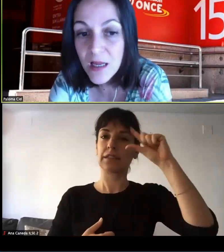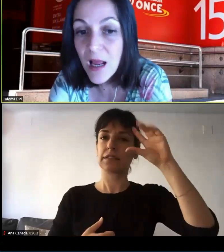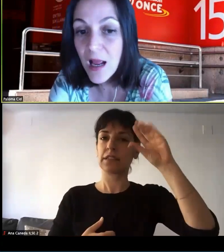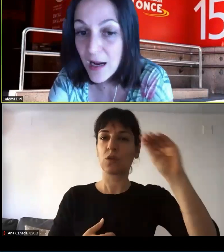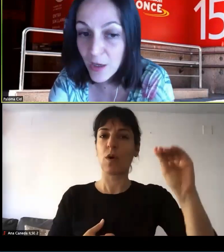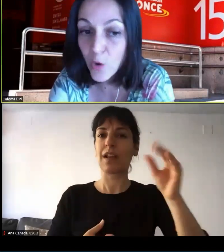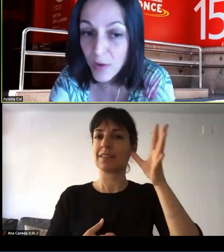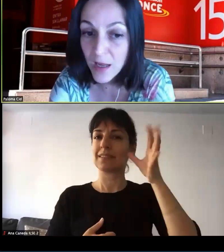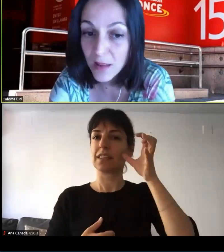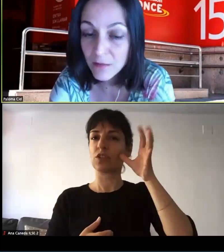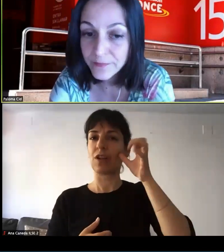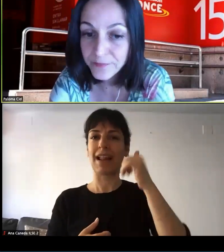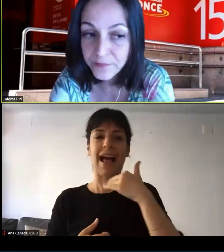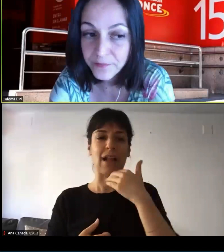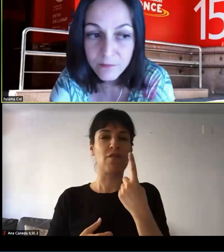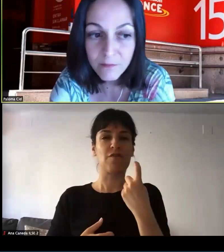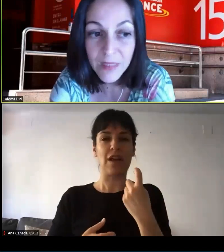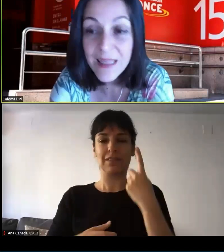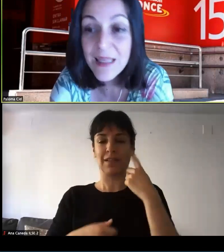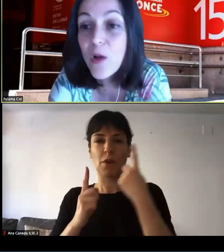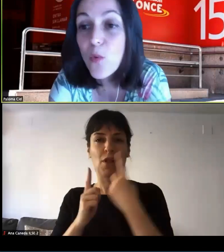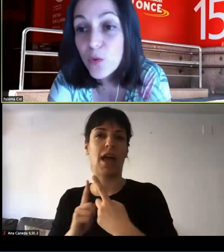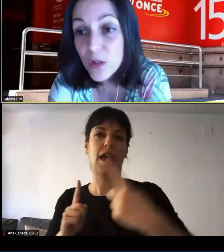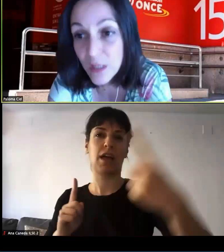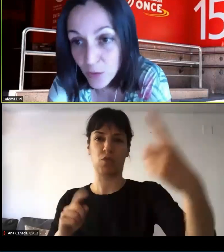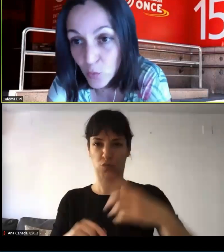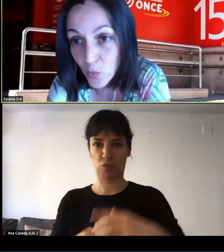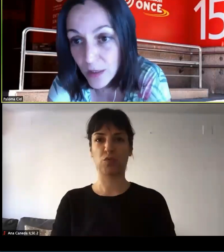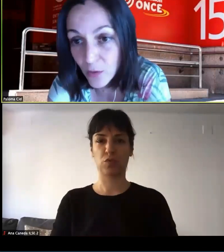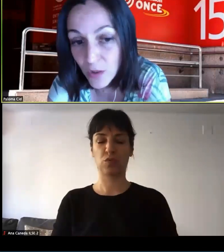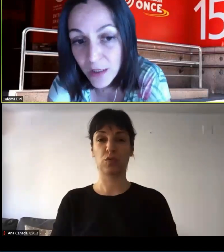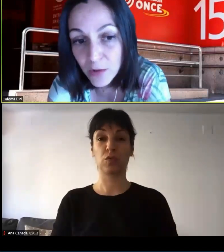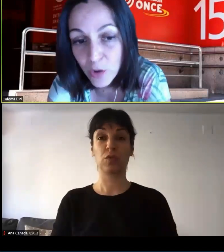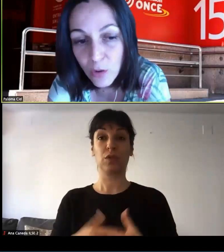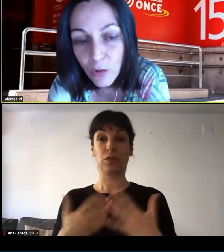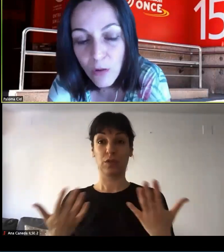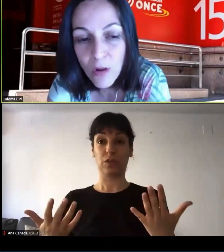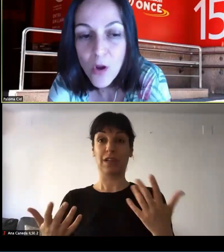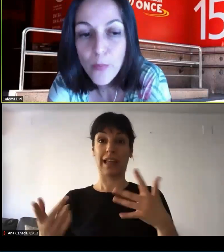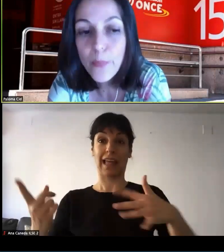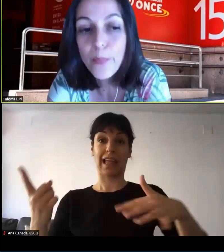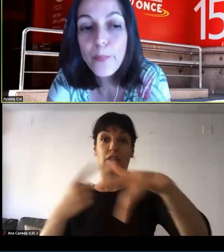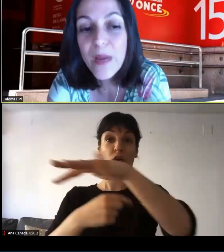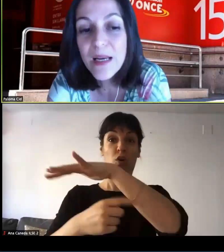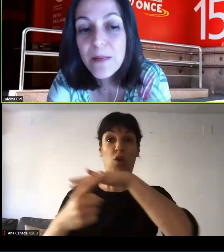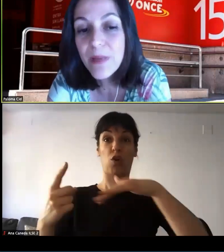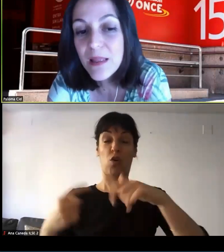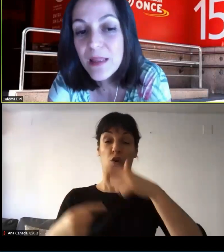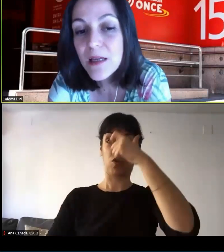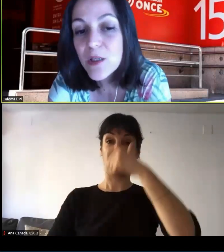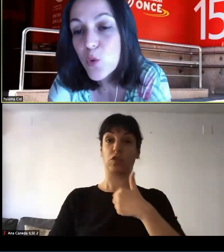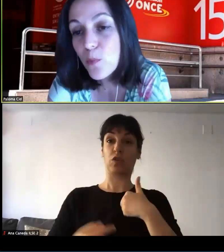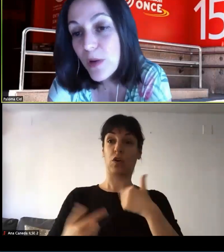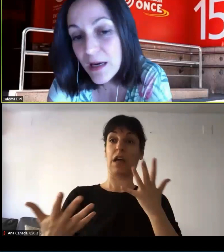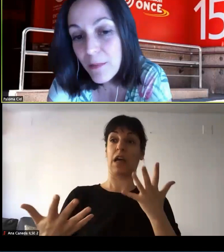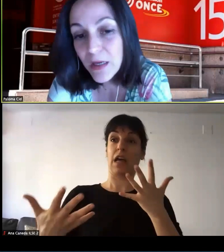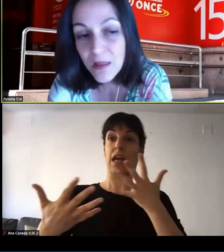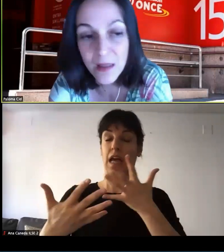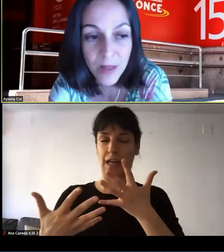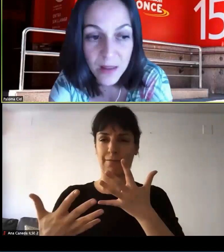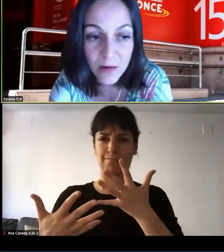sensoriales a largo plazo y que cuando interactúan con el entorno ven impedida su